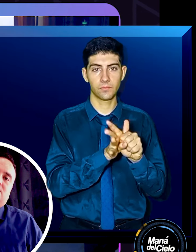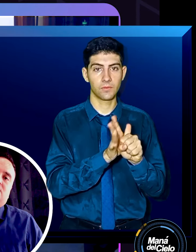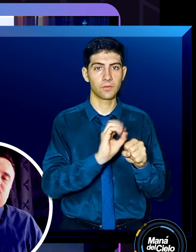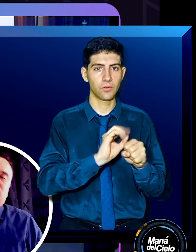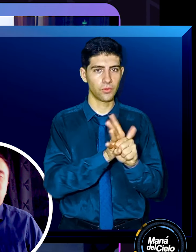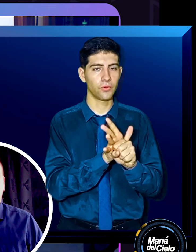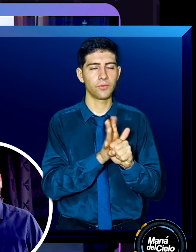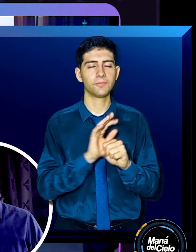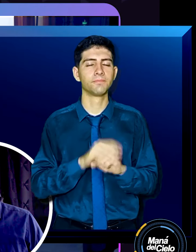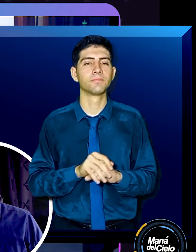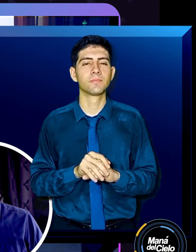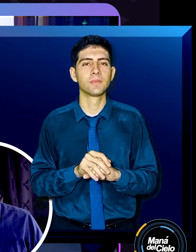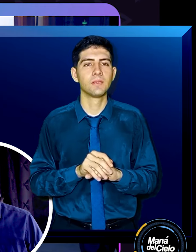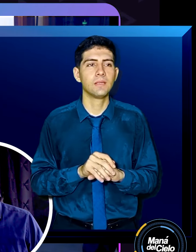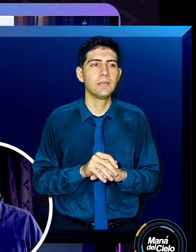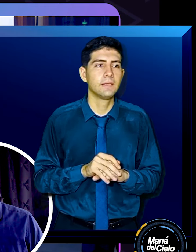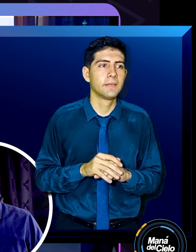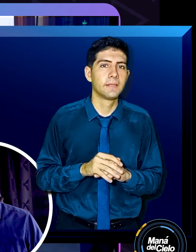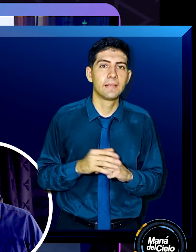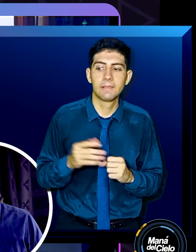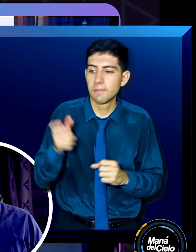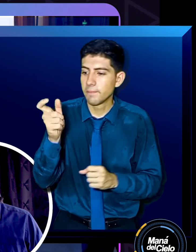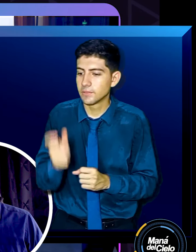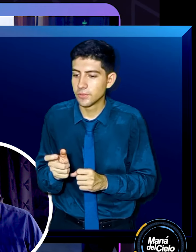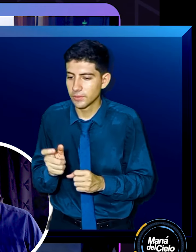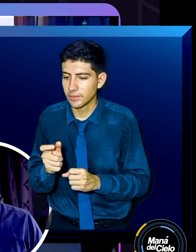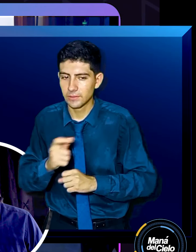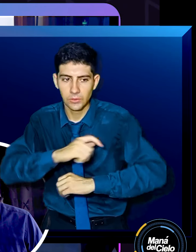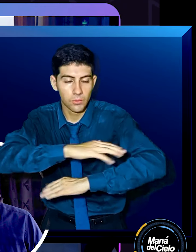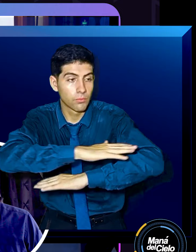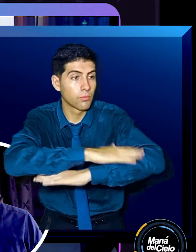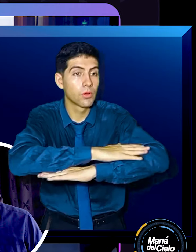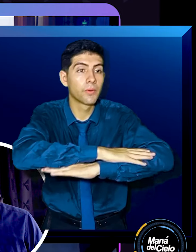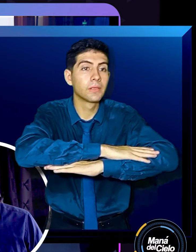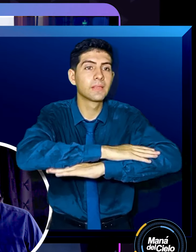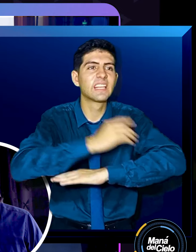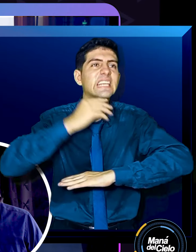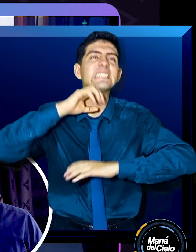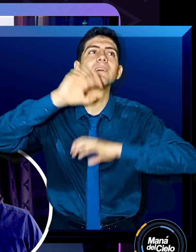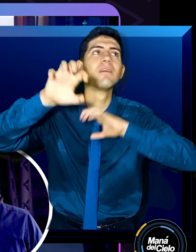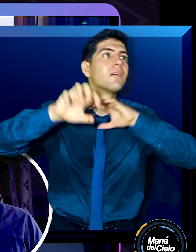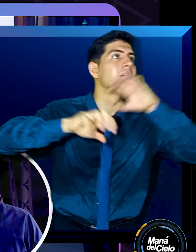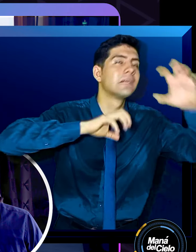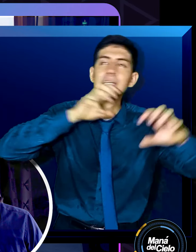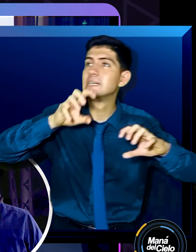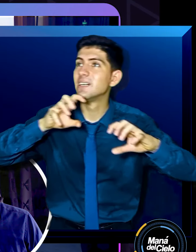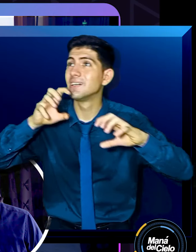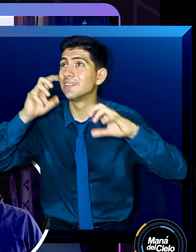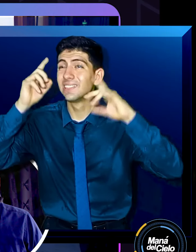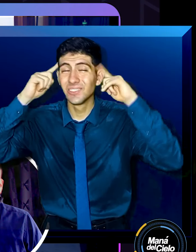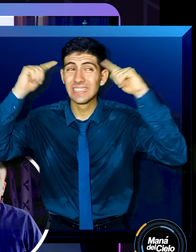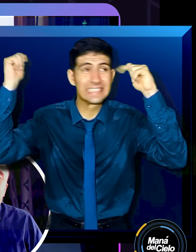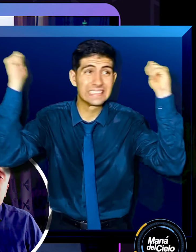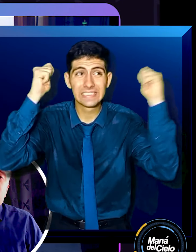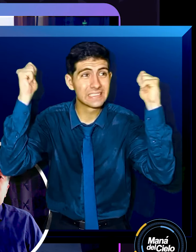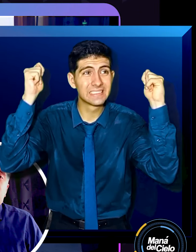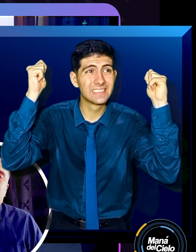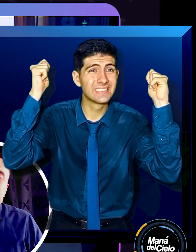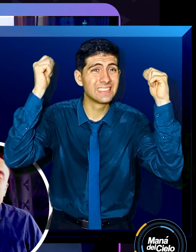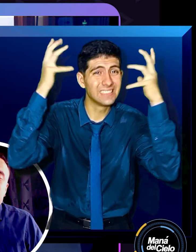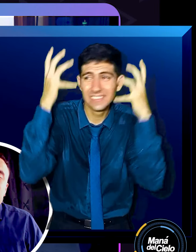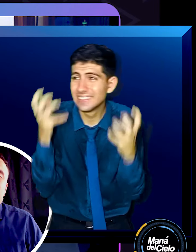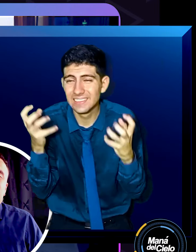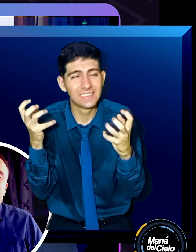y gritaba: ¡Estoy desesperado! Casi que se quiere tirar de la ventana. Estaba en tranquilidad, pero no en